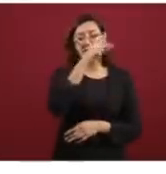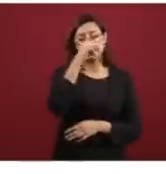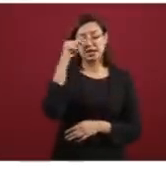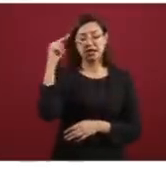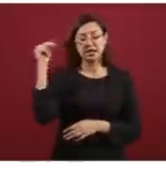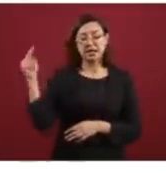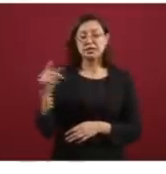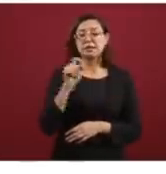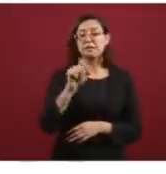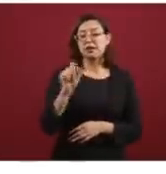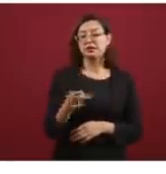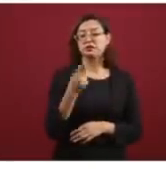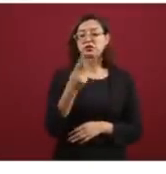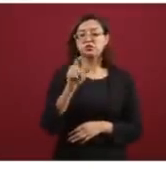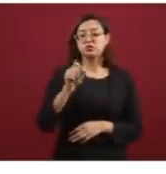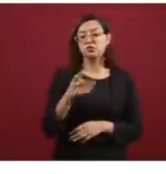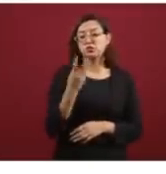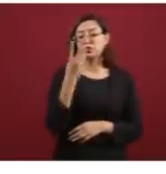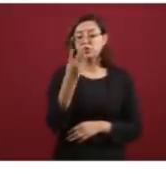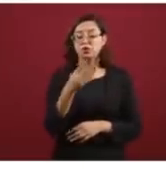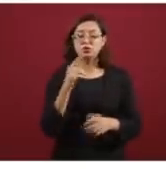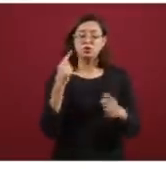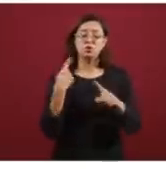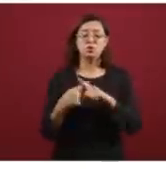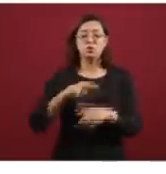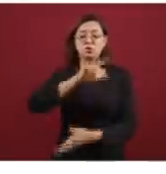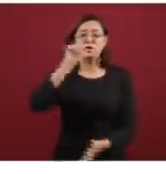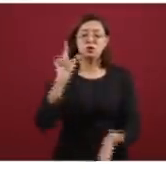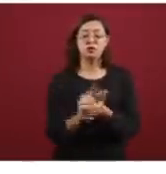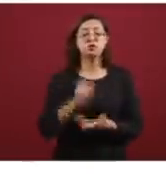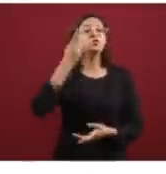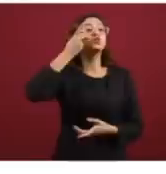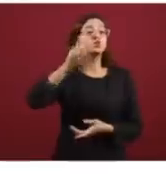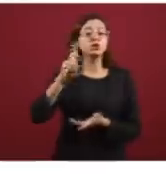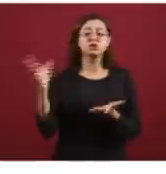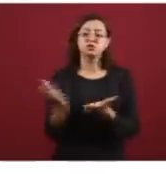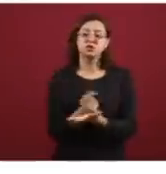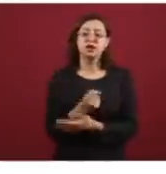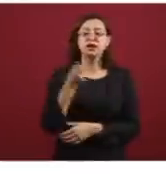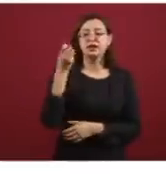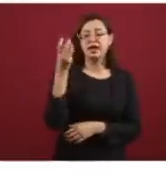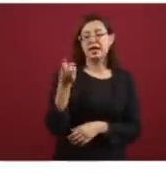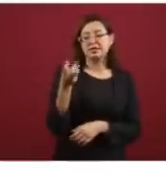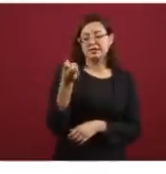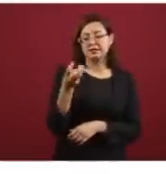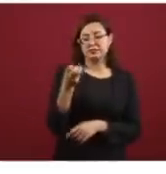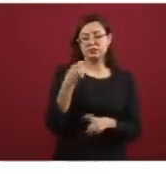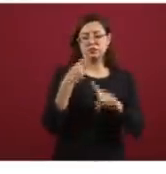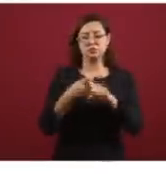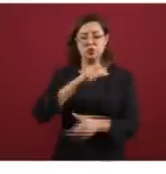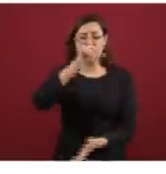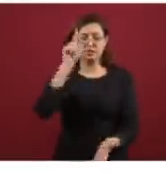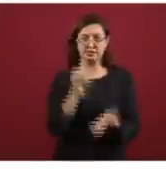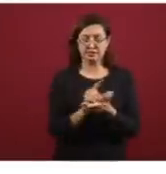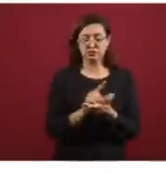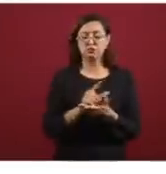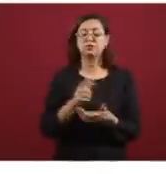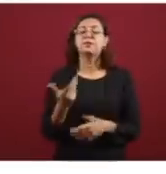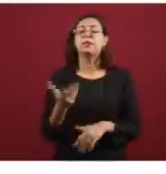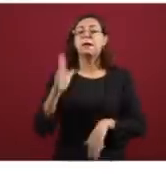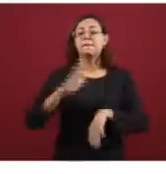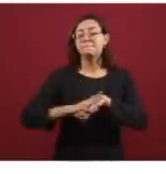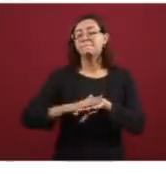a 22 pesos 4 centavos por litro con un margen de 3 pesos por litro, y el más bajo para el